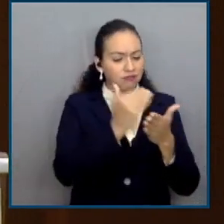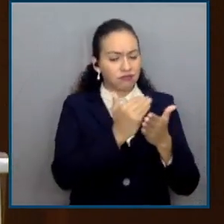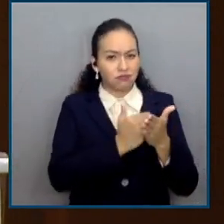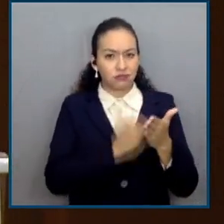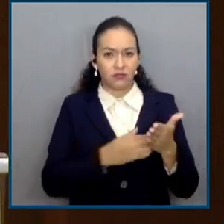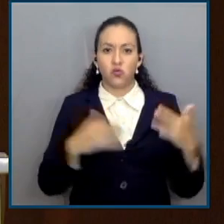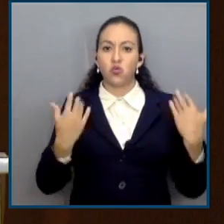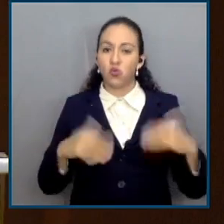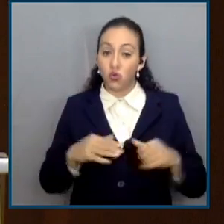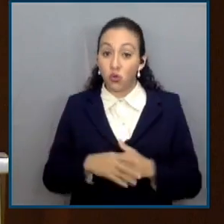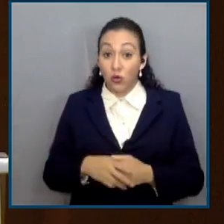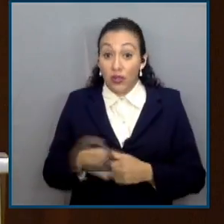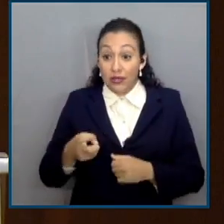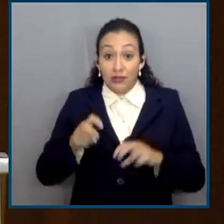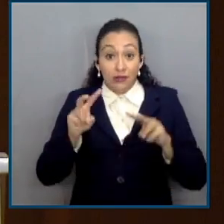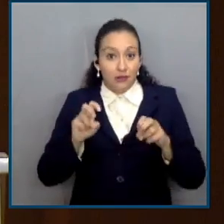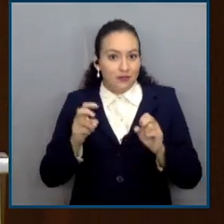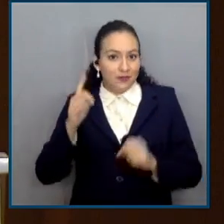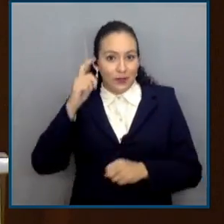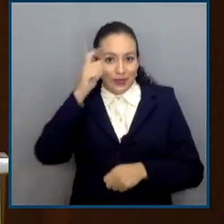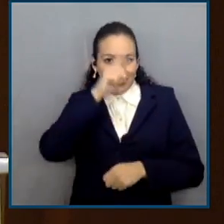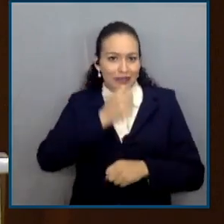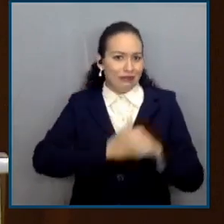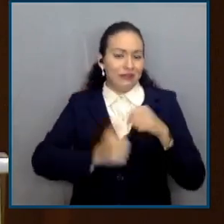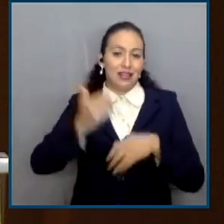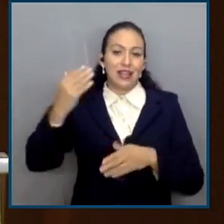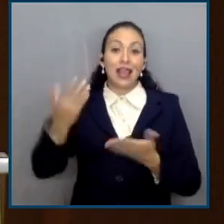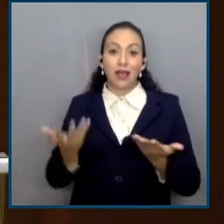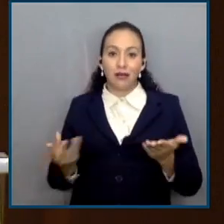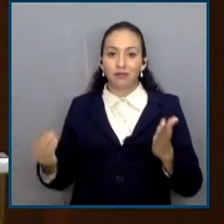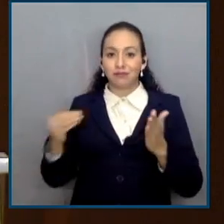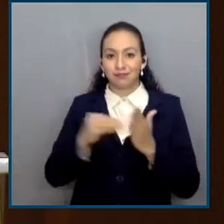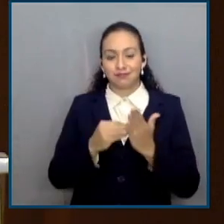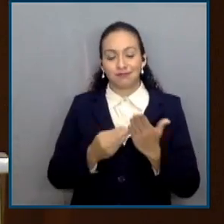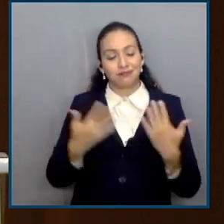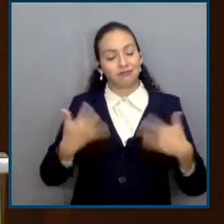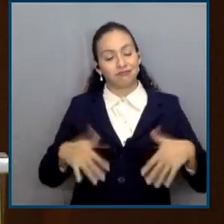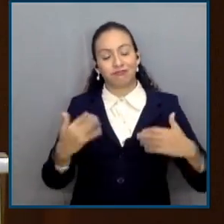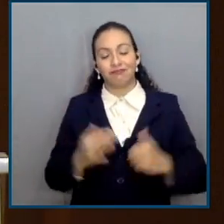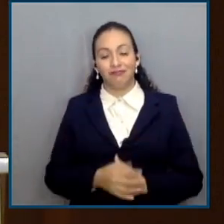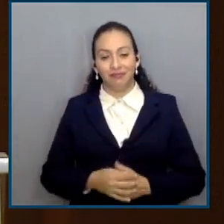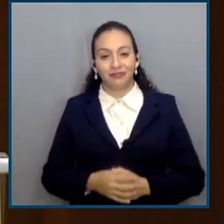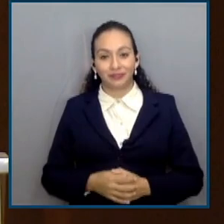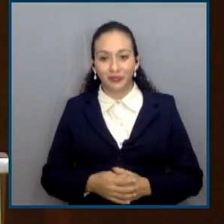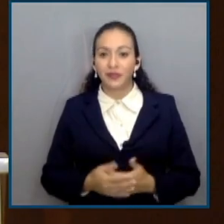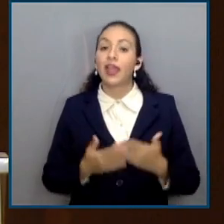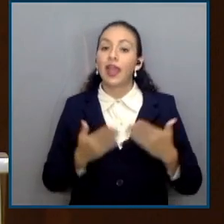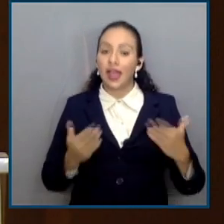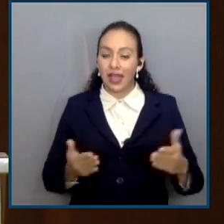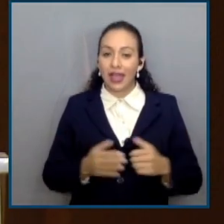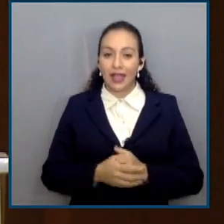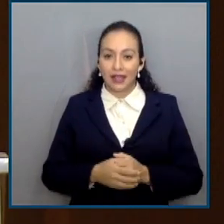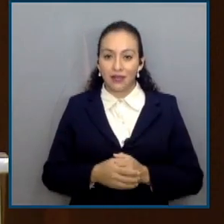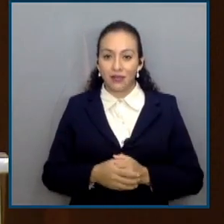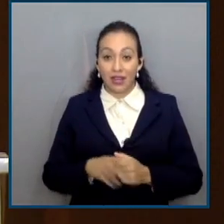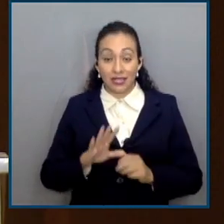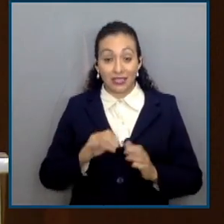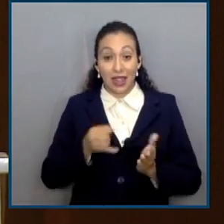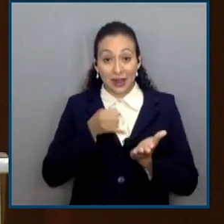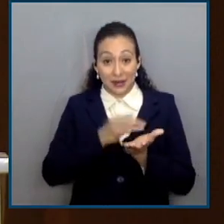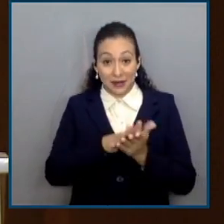por décadas. Así que me parece que además el momento en el que sale esta obra a la luz es